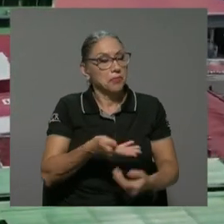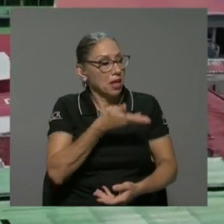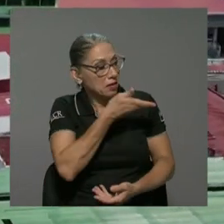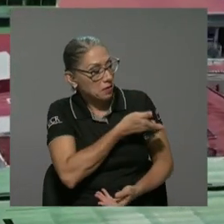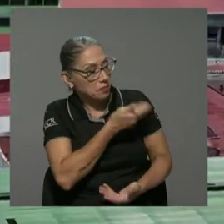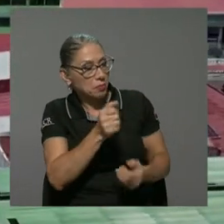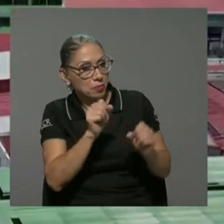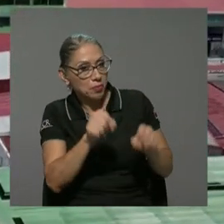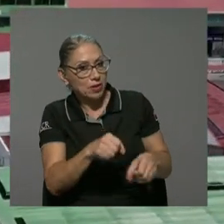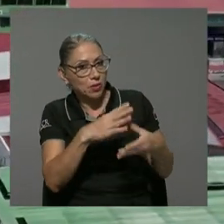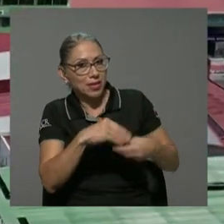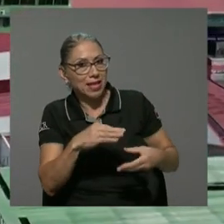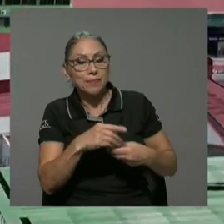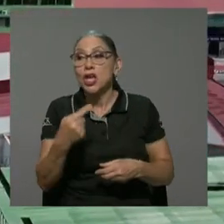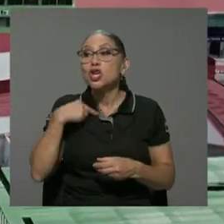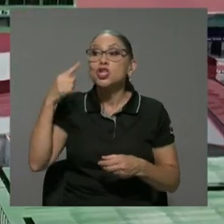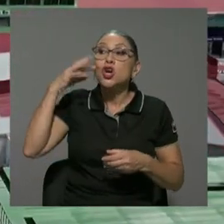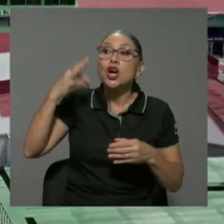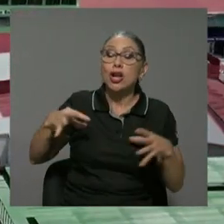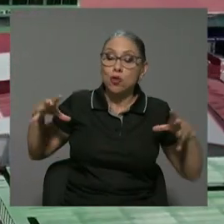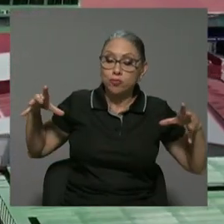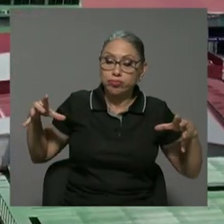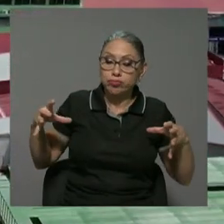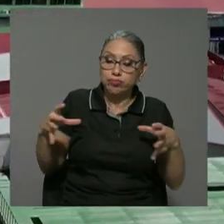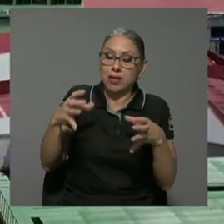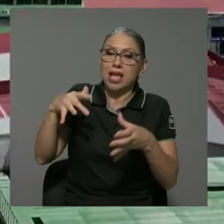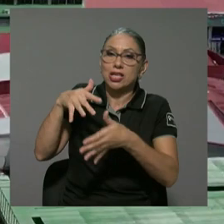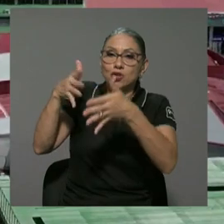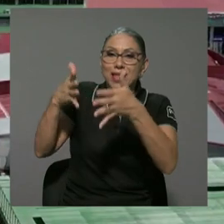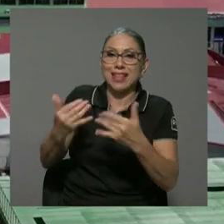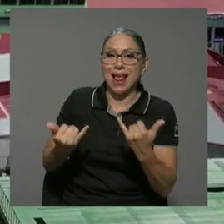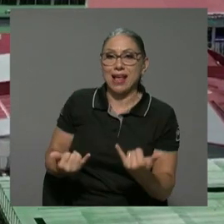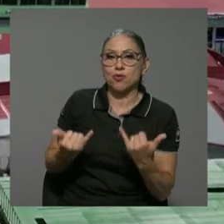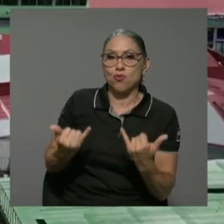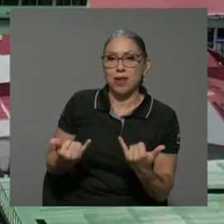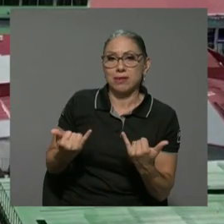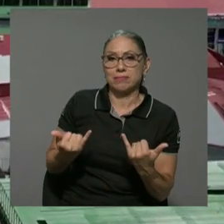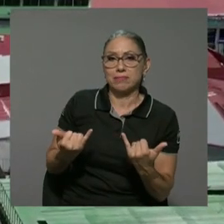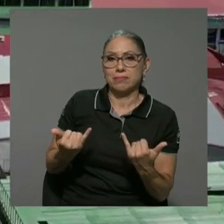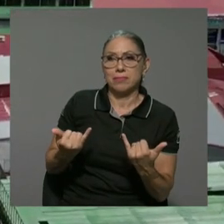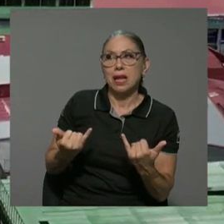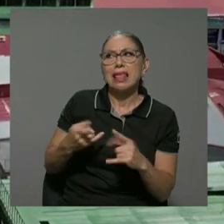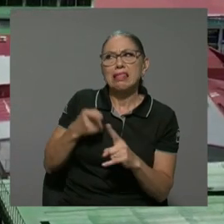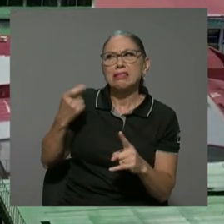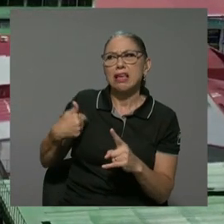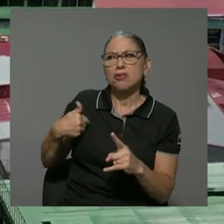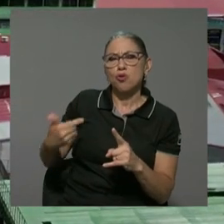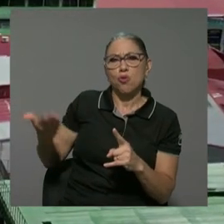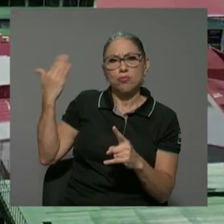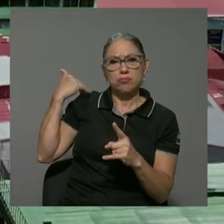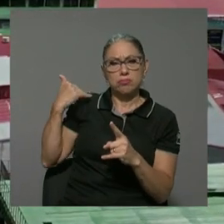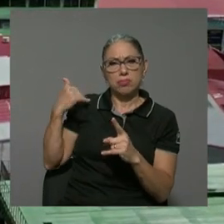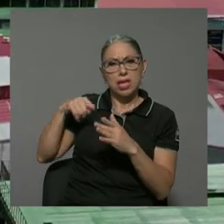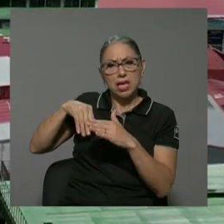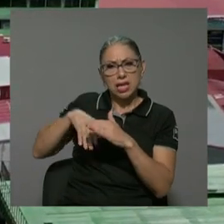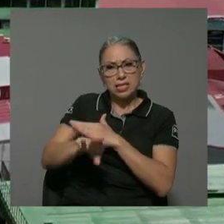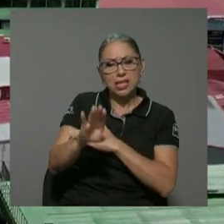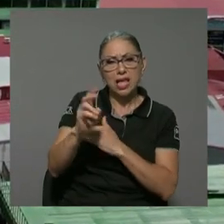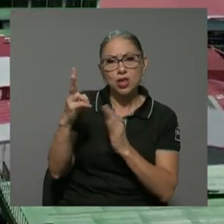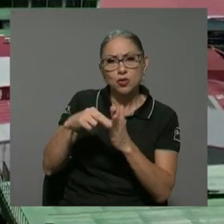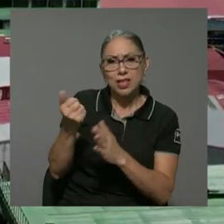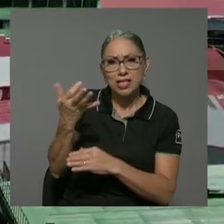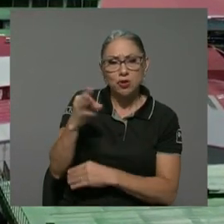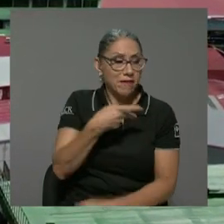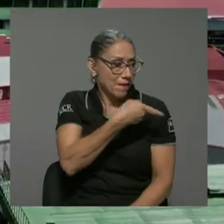histórica? Yo creo que el movimiento estudiantil actual, o al menos desde que yo ingresé en el 2019, igual Valentina y yo